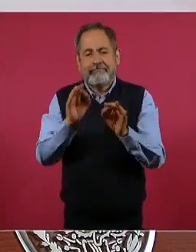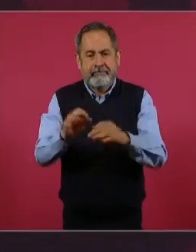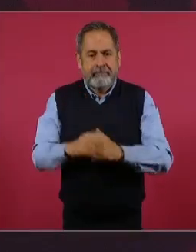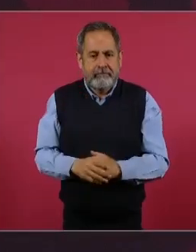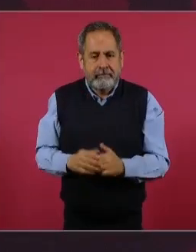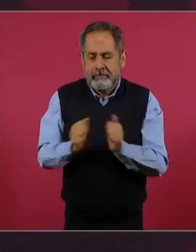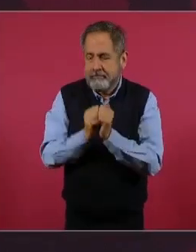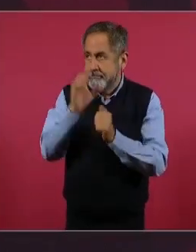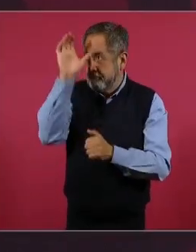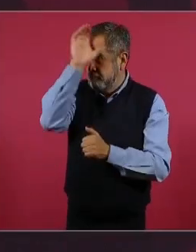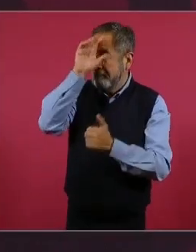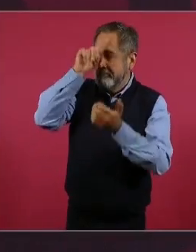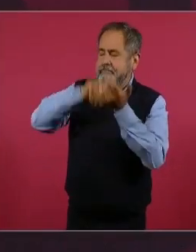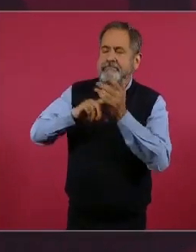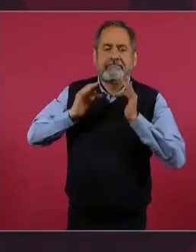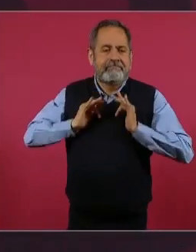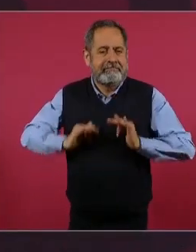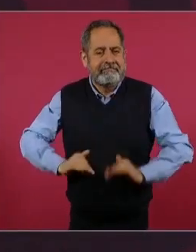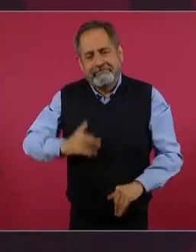con su conciencia tranquila.